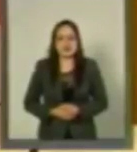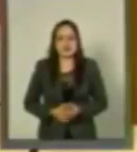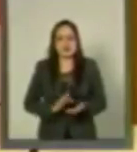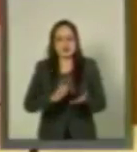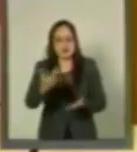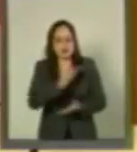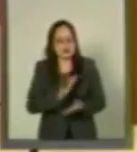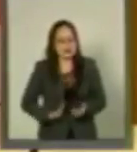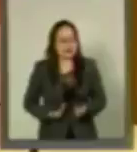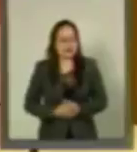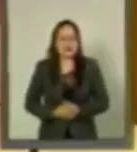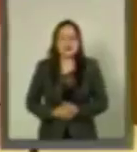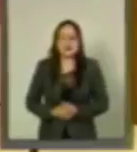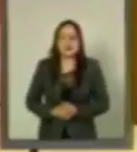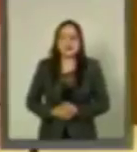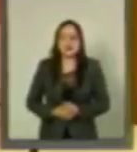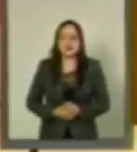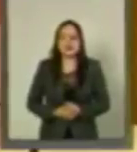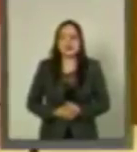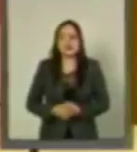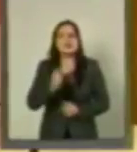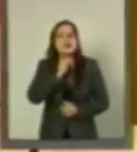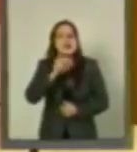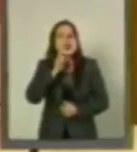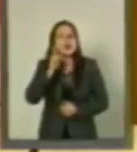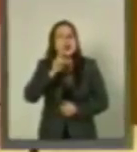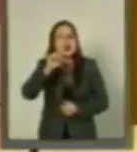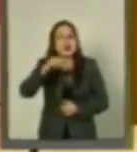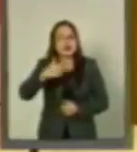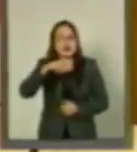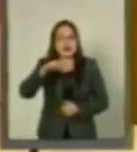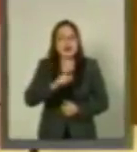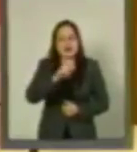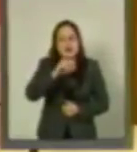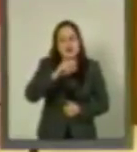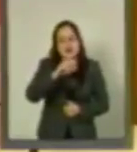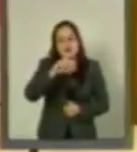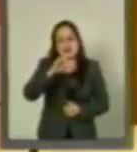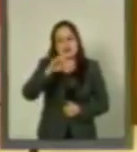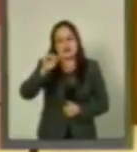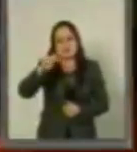Gracias, presidente. Senadora Angélica de la Peña, senadoras y senadores.